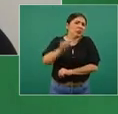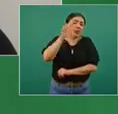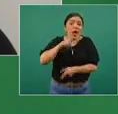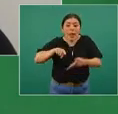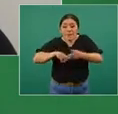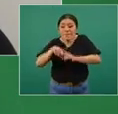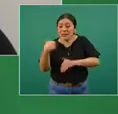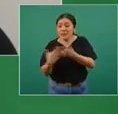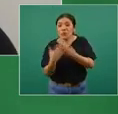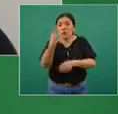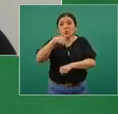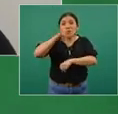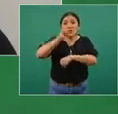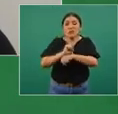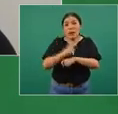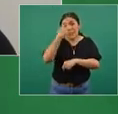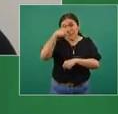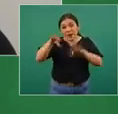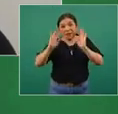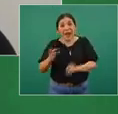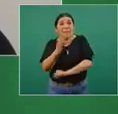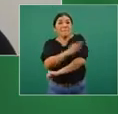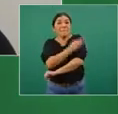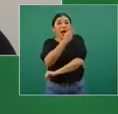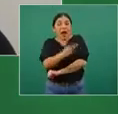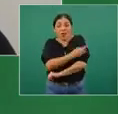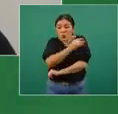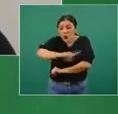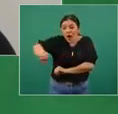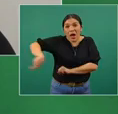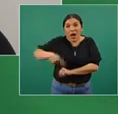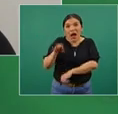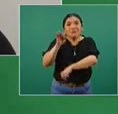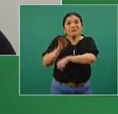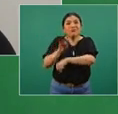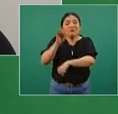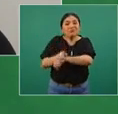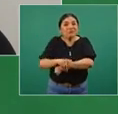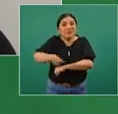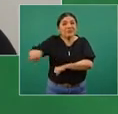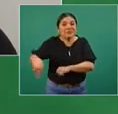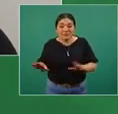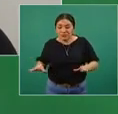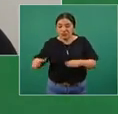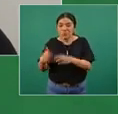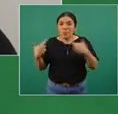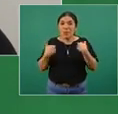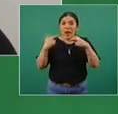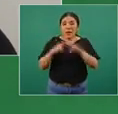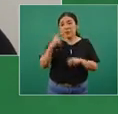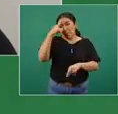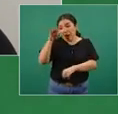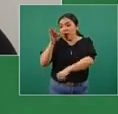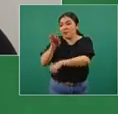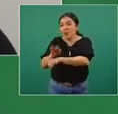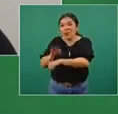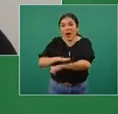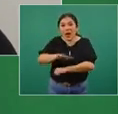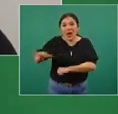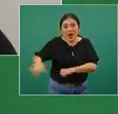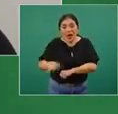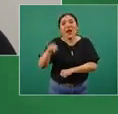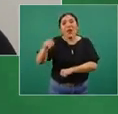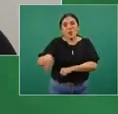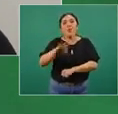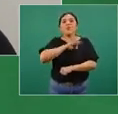próxima semana de recibir ya la vacunación y ser, obviamente, tener la protección y poder